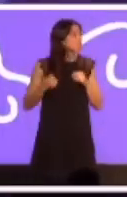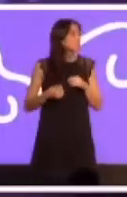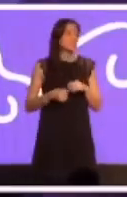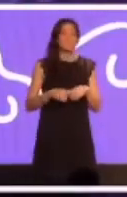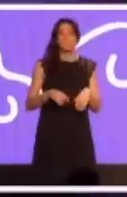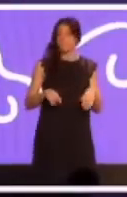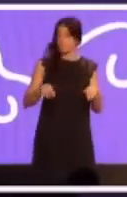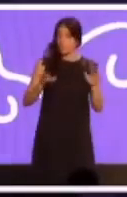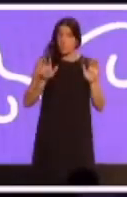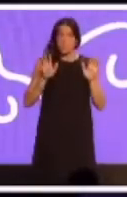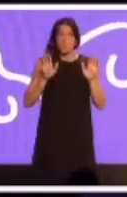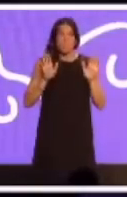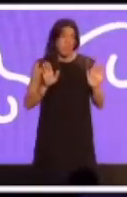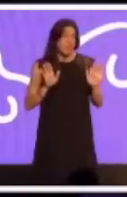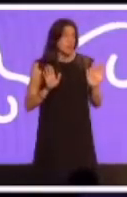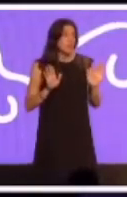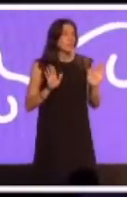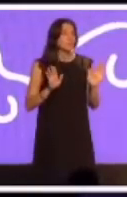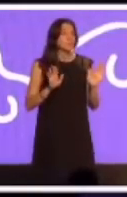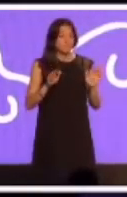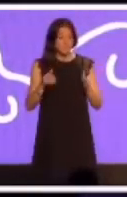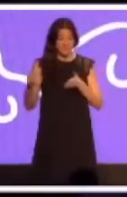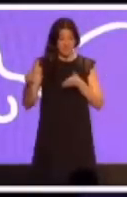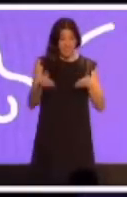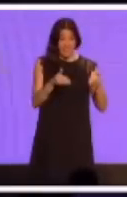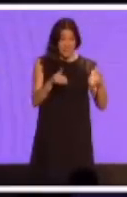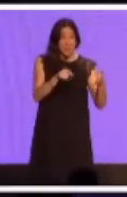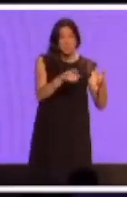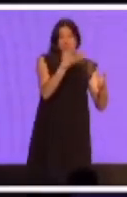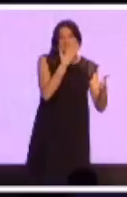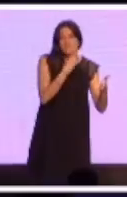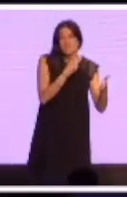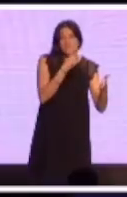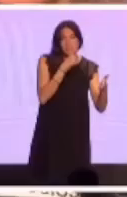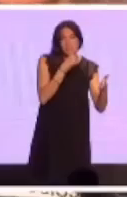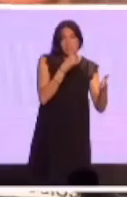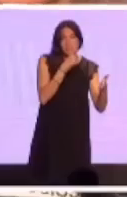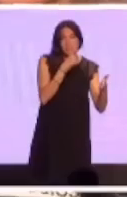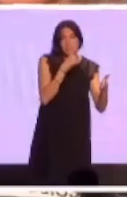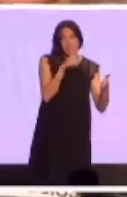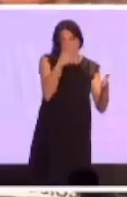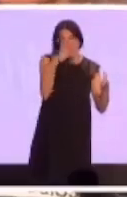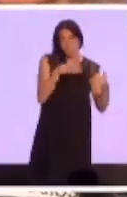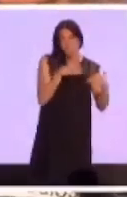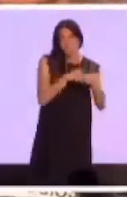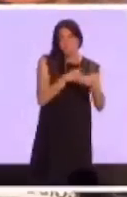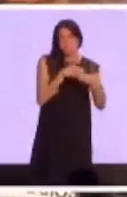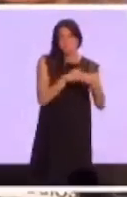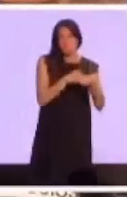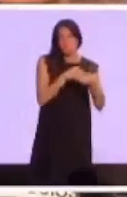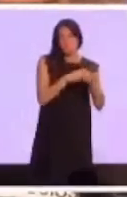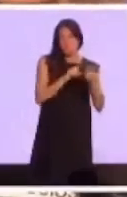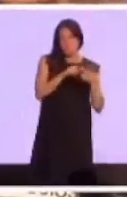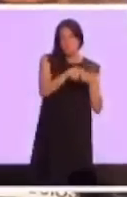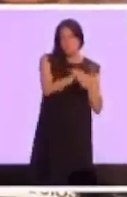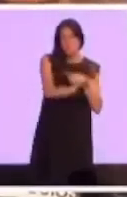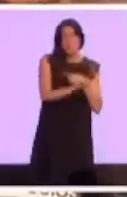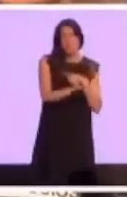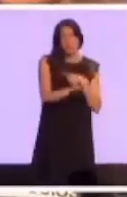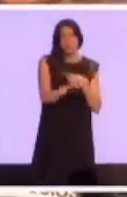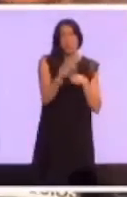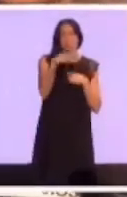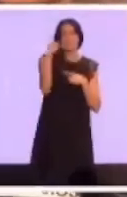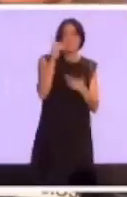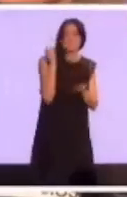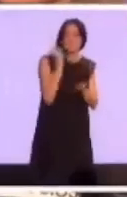pero ese camino que es hermoso sabemos que tiene también una reacción va